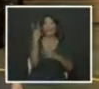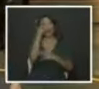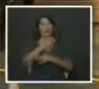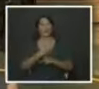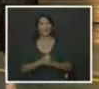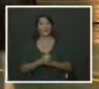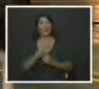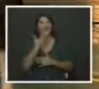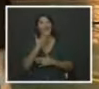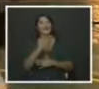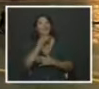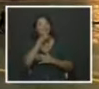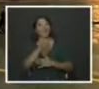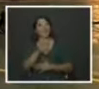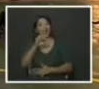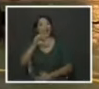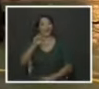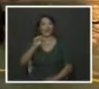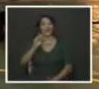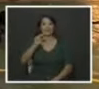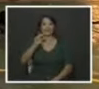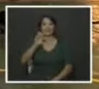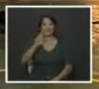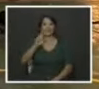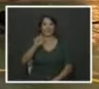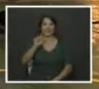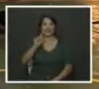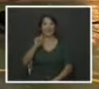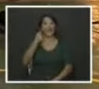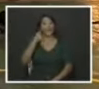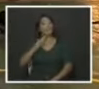bonito. Gracias de verdad, doña Esmeralda, por darnos la bienvenida, gracias